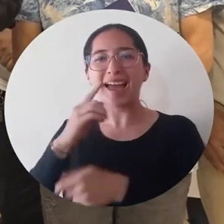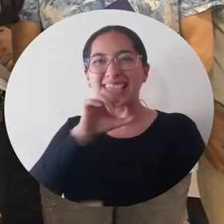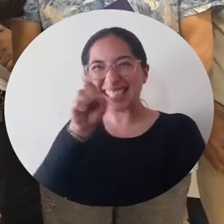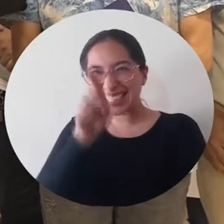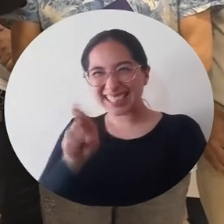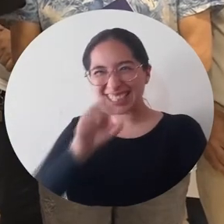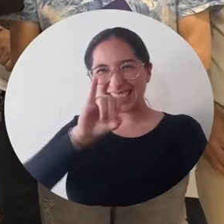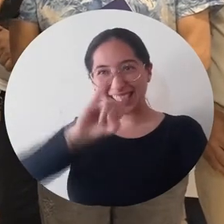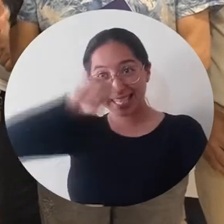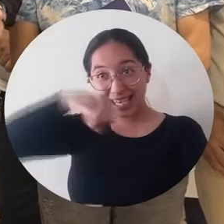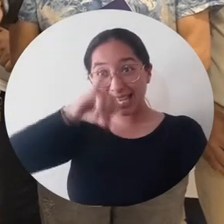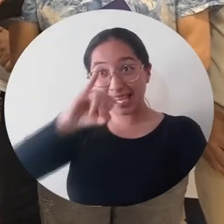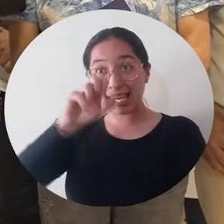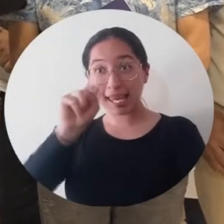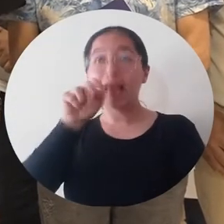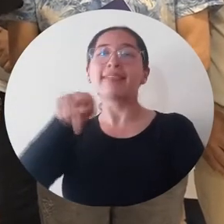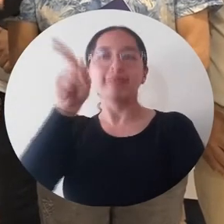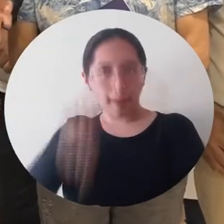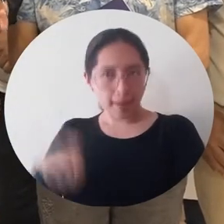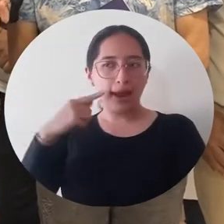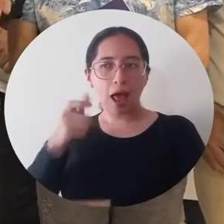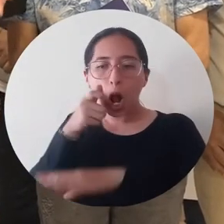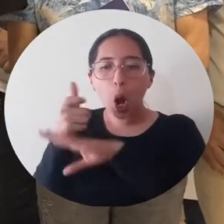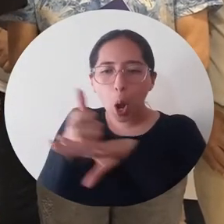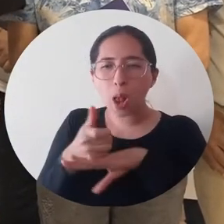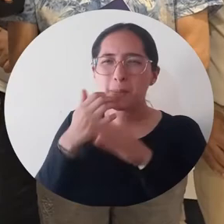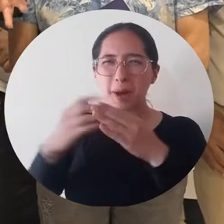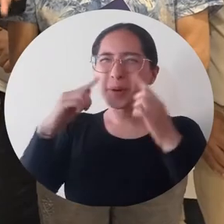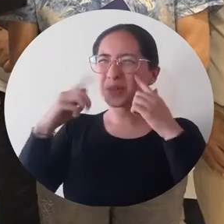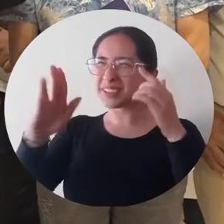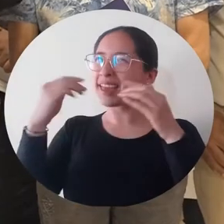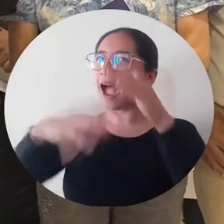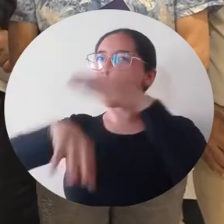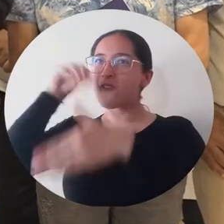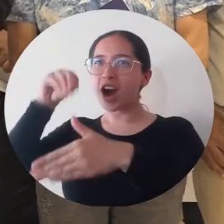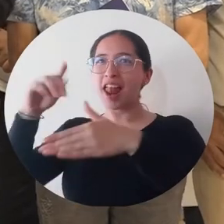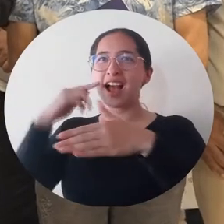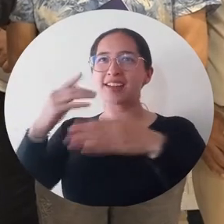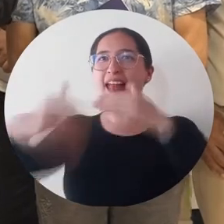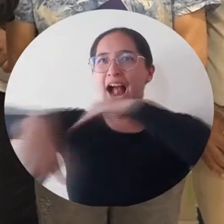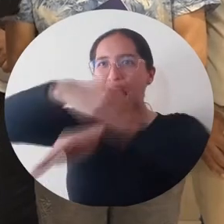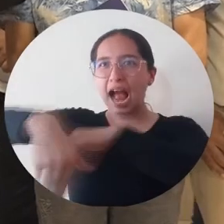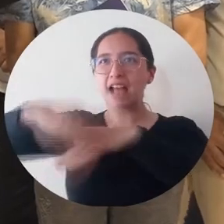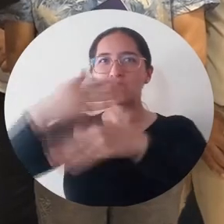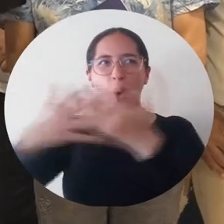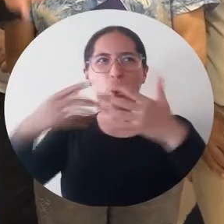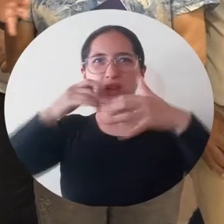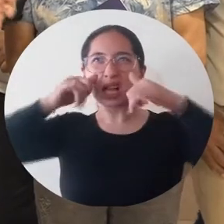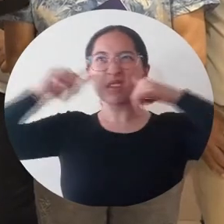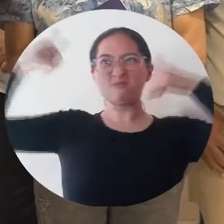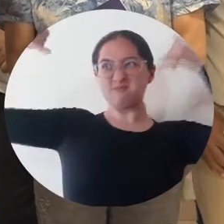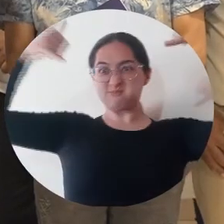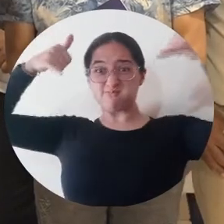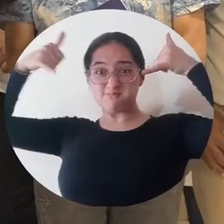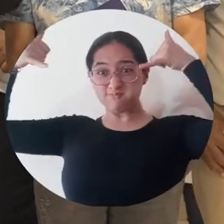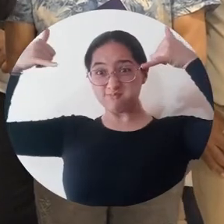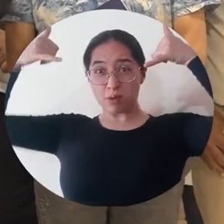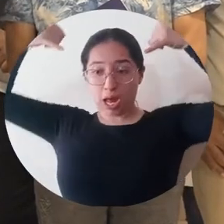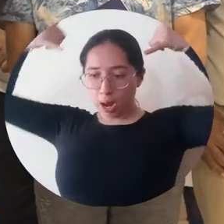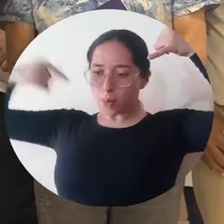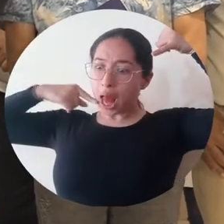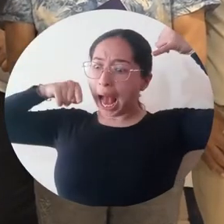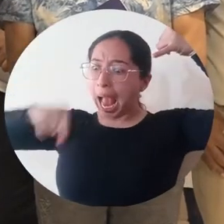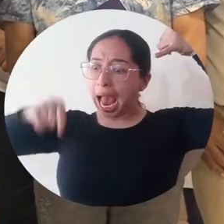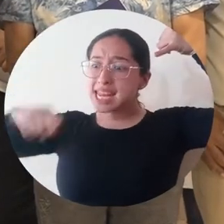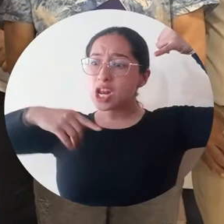policía de investigación o nuestra seccional de investigación criminal SIJIN, que estará encargado de valorar todos esos